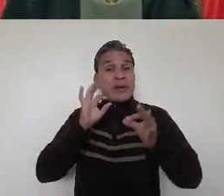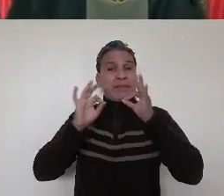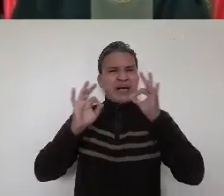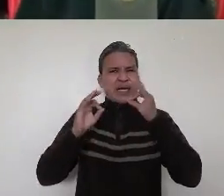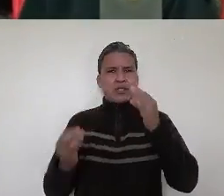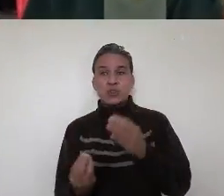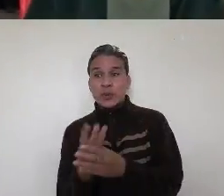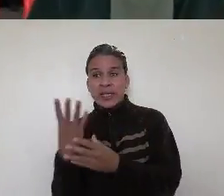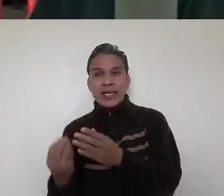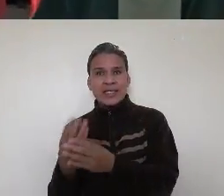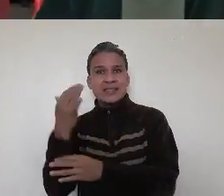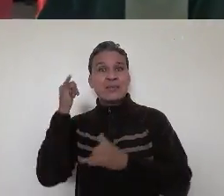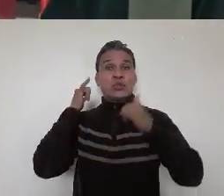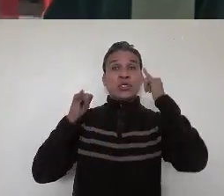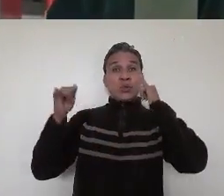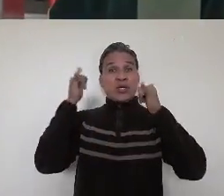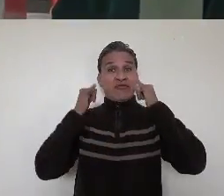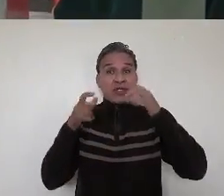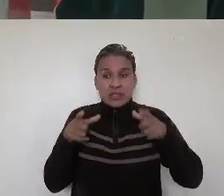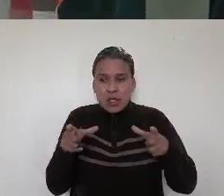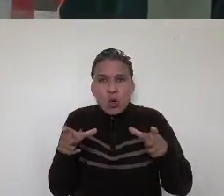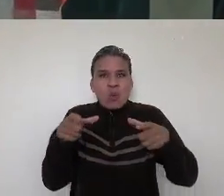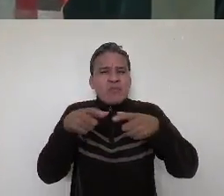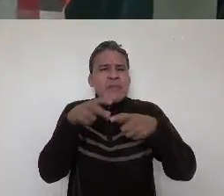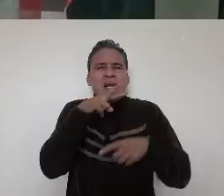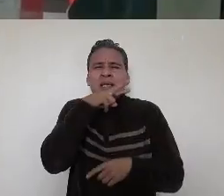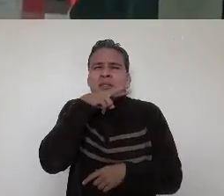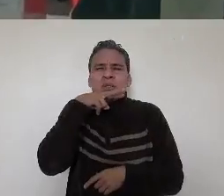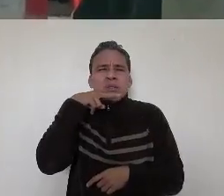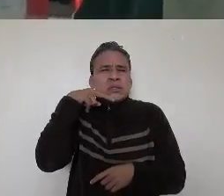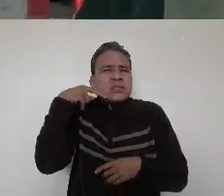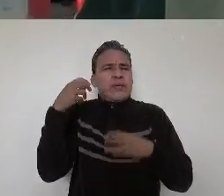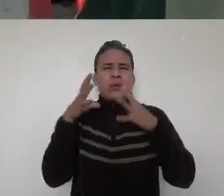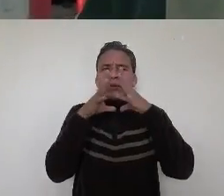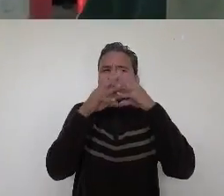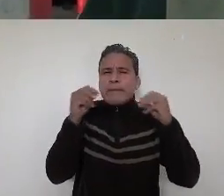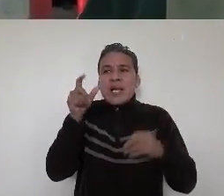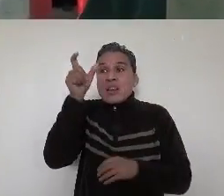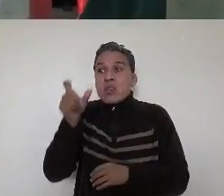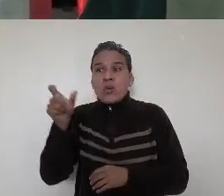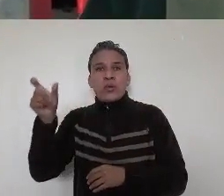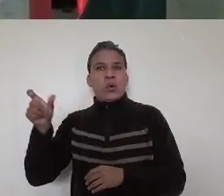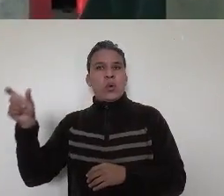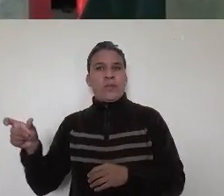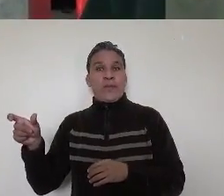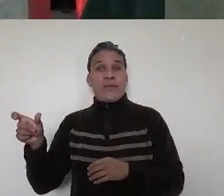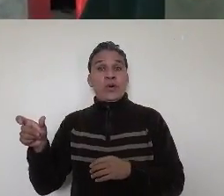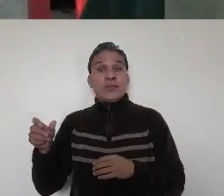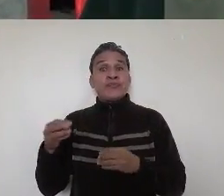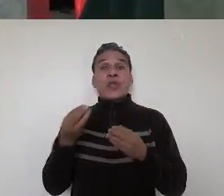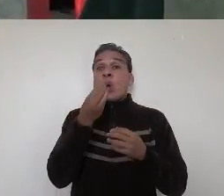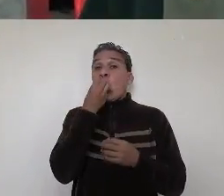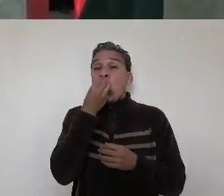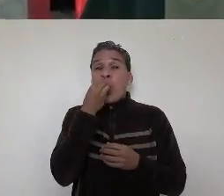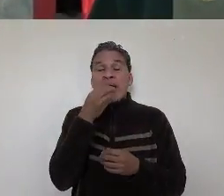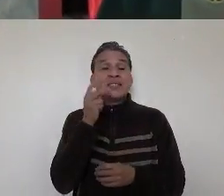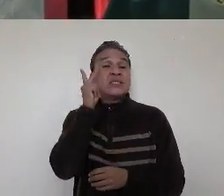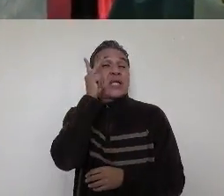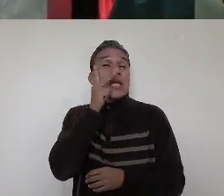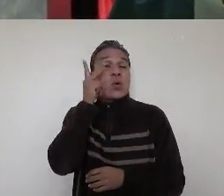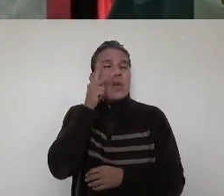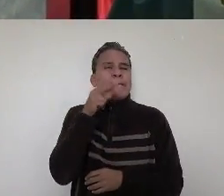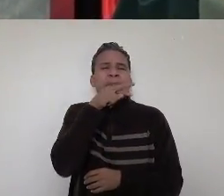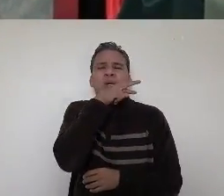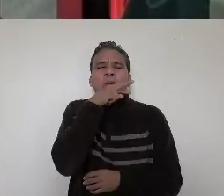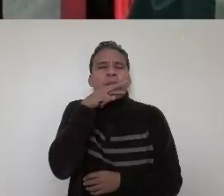monte un festín con platillos suculentos para todos los pueblos, un banquete con vinos exquisitos y